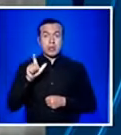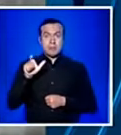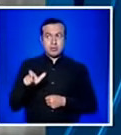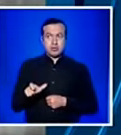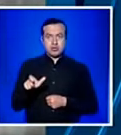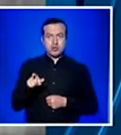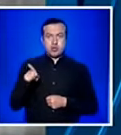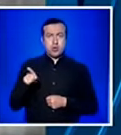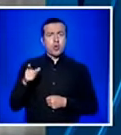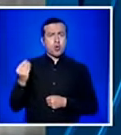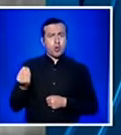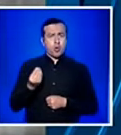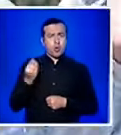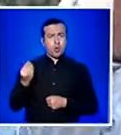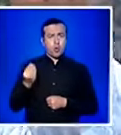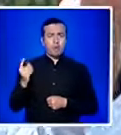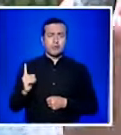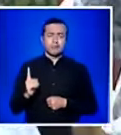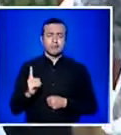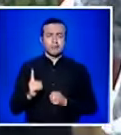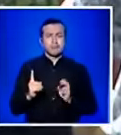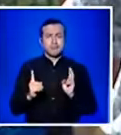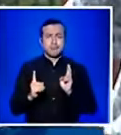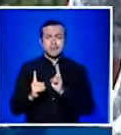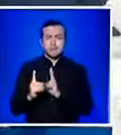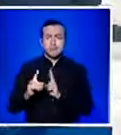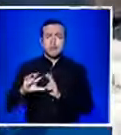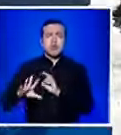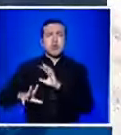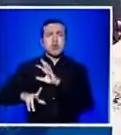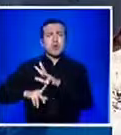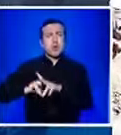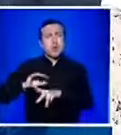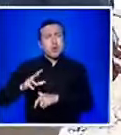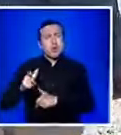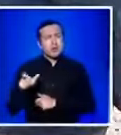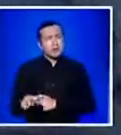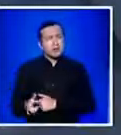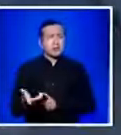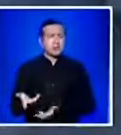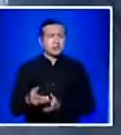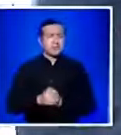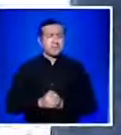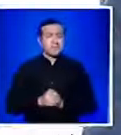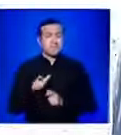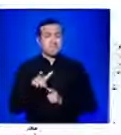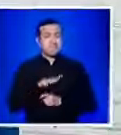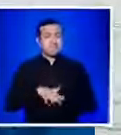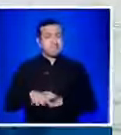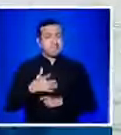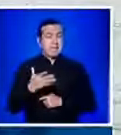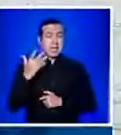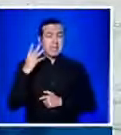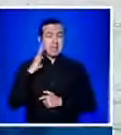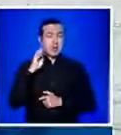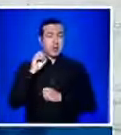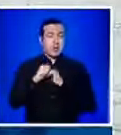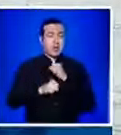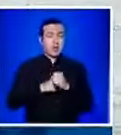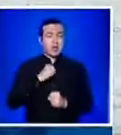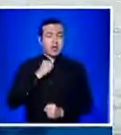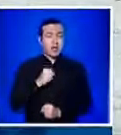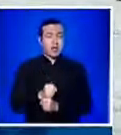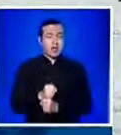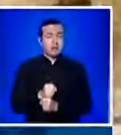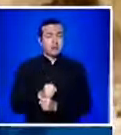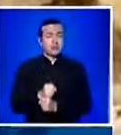nuestra, jóvenes, le robaron antes de llegar a su casa entre 12. Vecinos que habitan en el barrio por más de 40 años lo recuerdan como un lugar